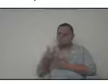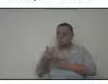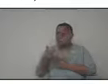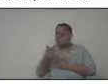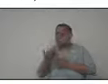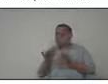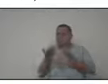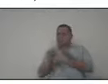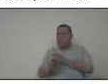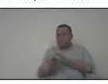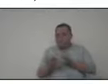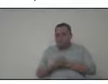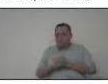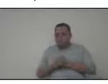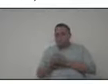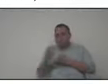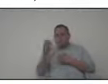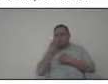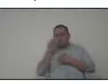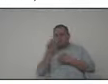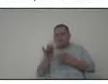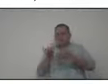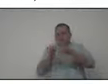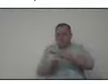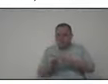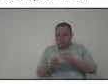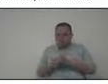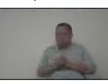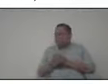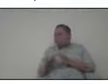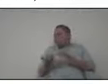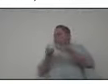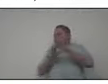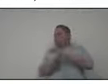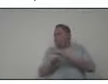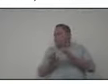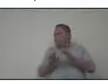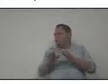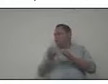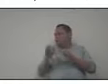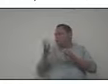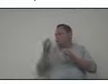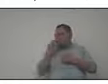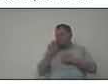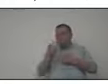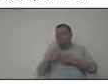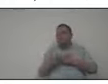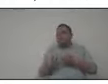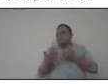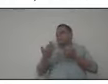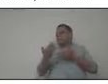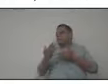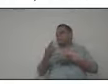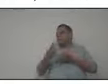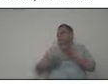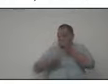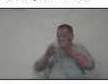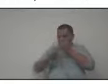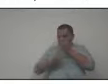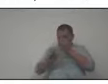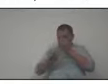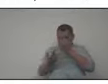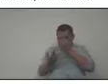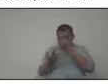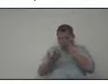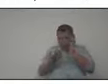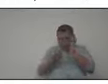evitar la enfermedad, de evitar todo ese riesgo en salud, eso le viene a pegar a la parte financiera. Y